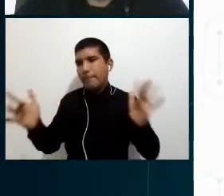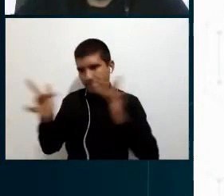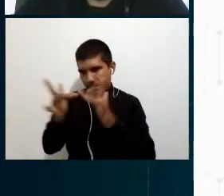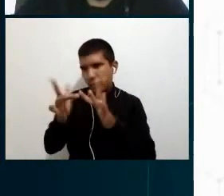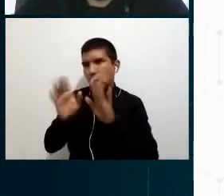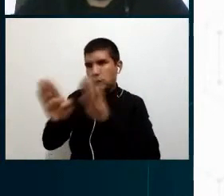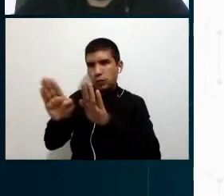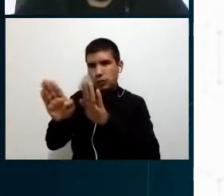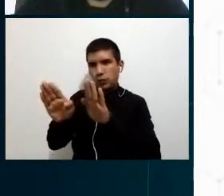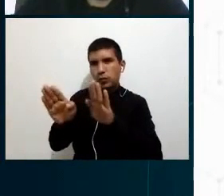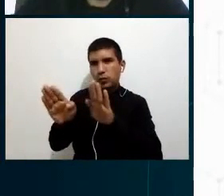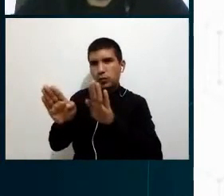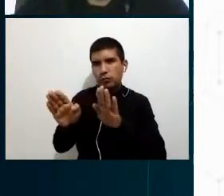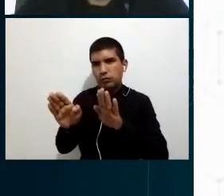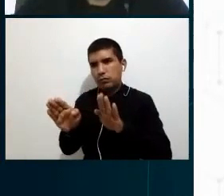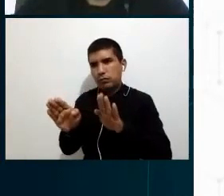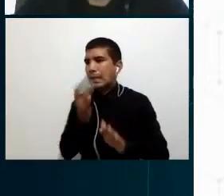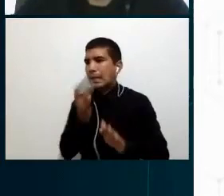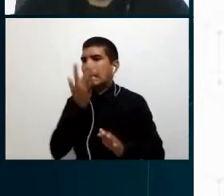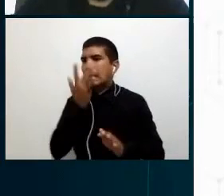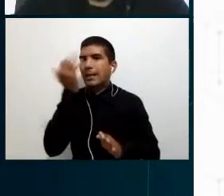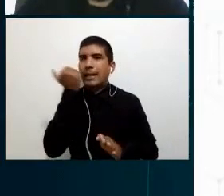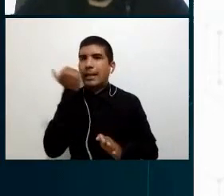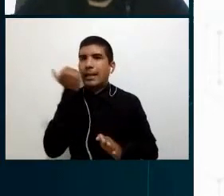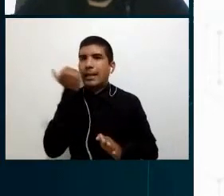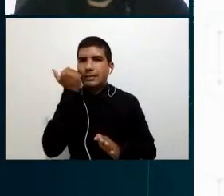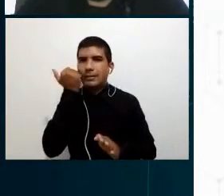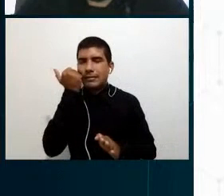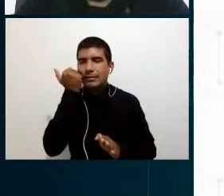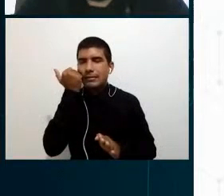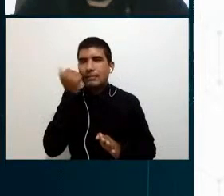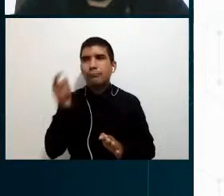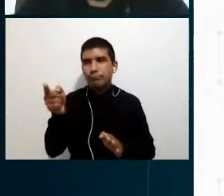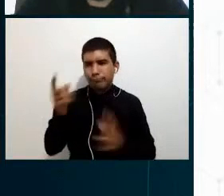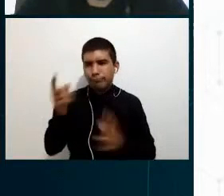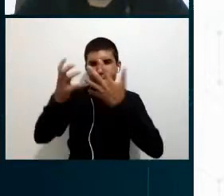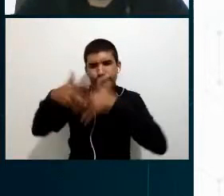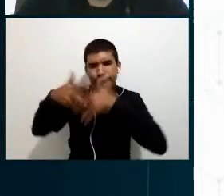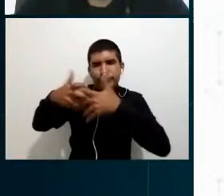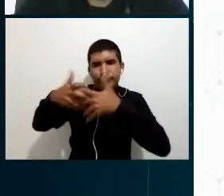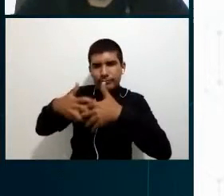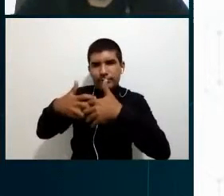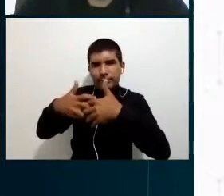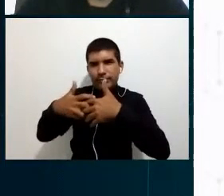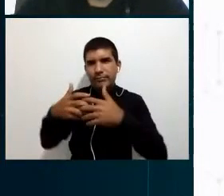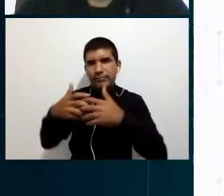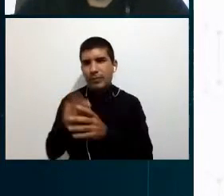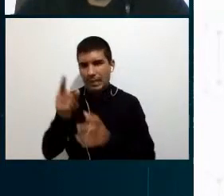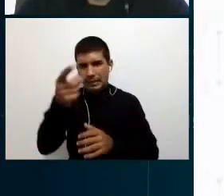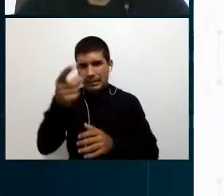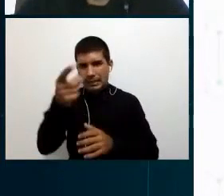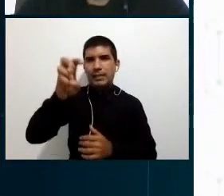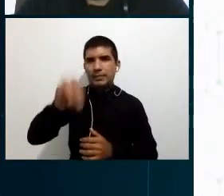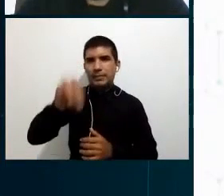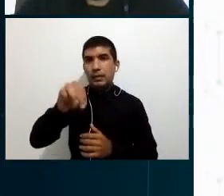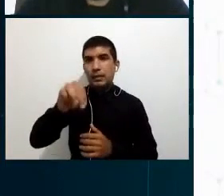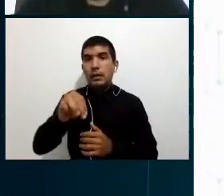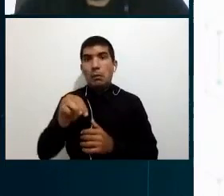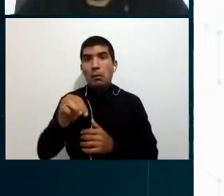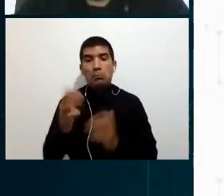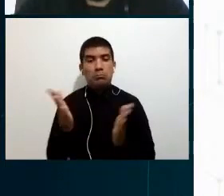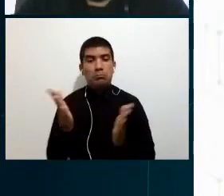pues, o en el mismo ambiente, pues, tenemos unas reducciones mucho más reducidas que lo que veríamos acá. Esta es